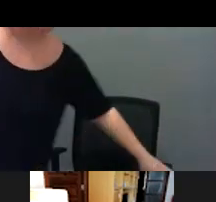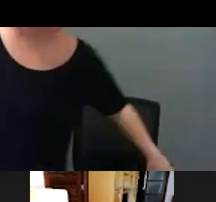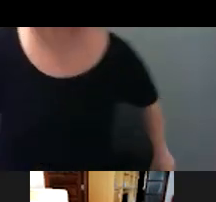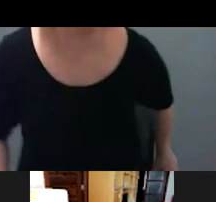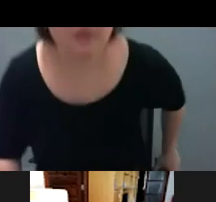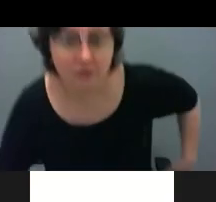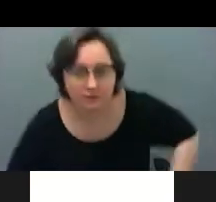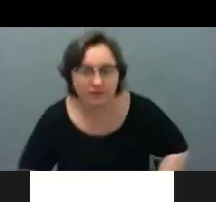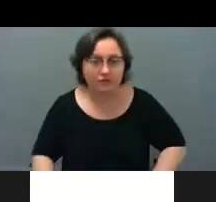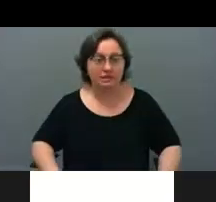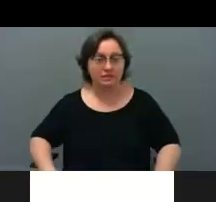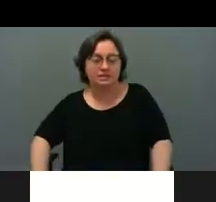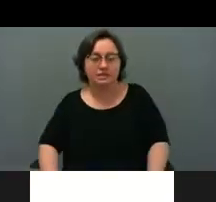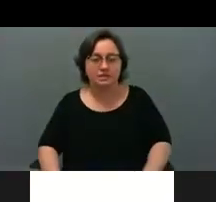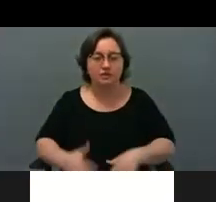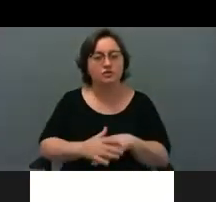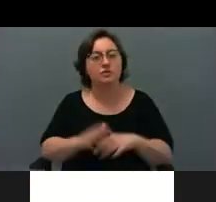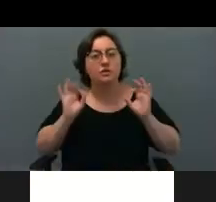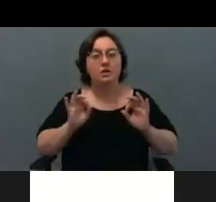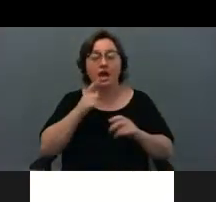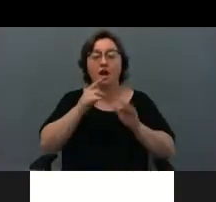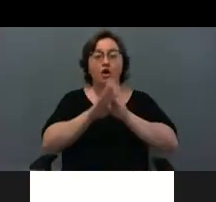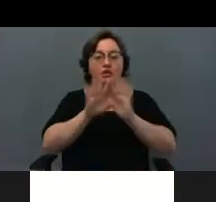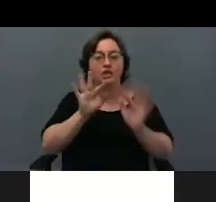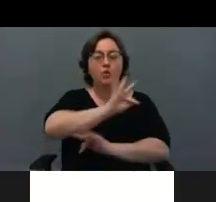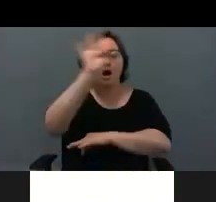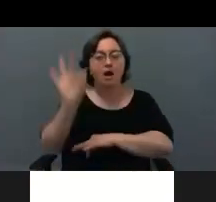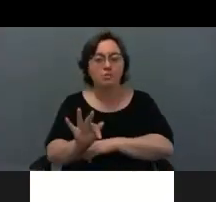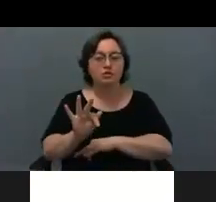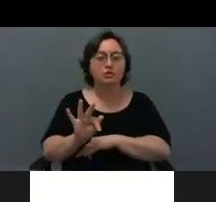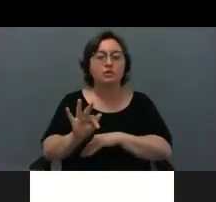Bueno, ahora seguimos y si hasta el momento